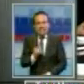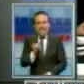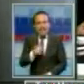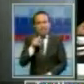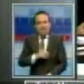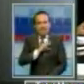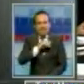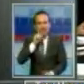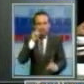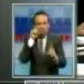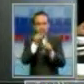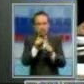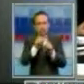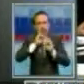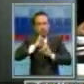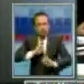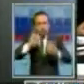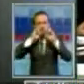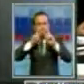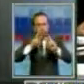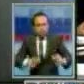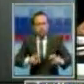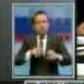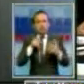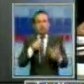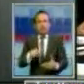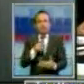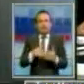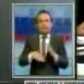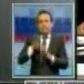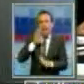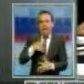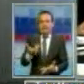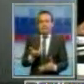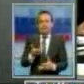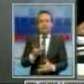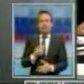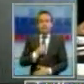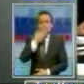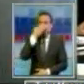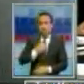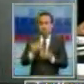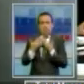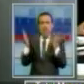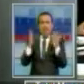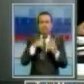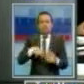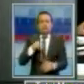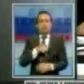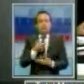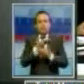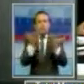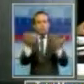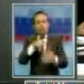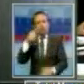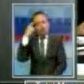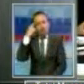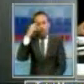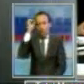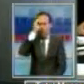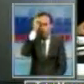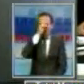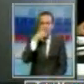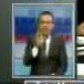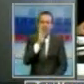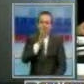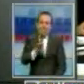de este canal, dar más análisis, más contexto, con independencia y además haciendo un prisma que les sirva a ustedes para tomar